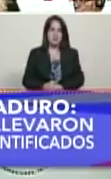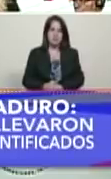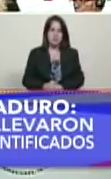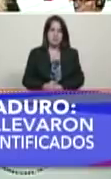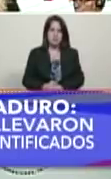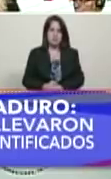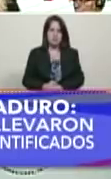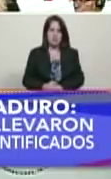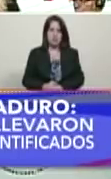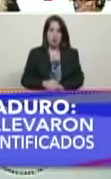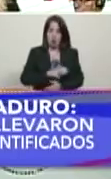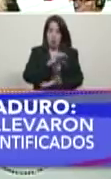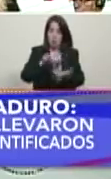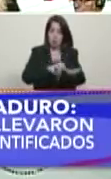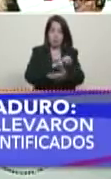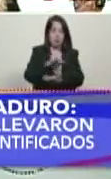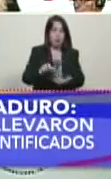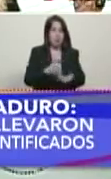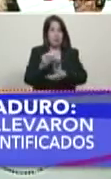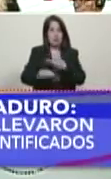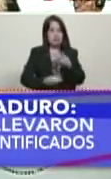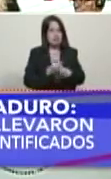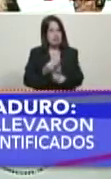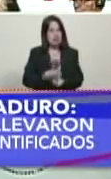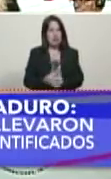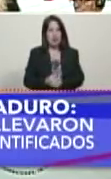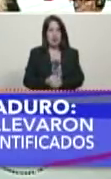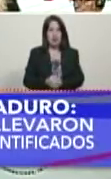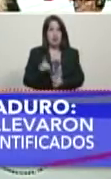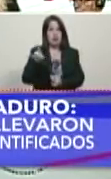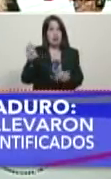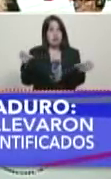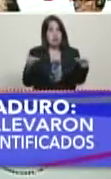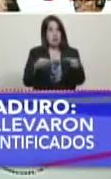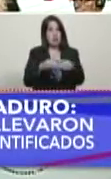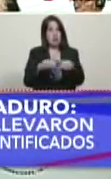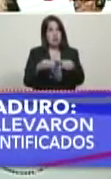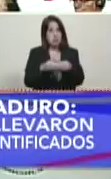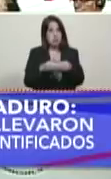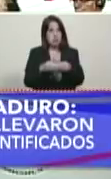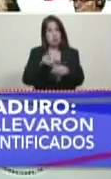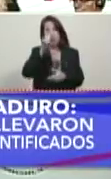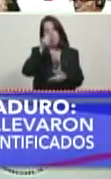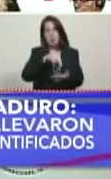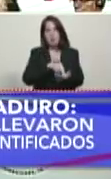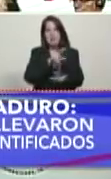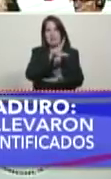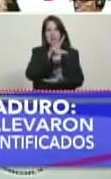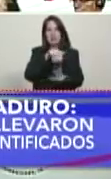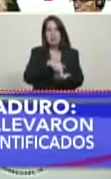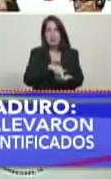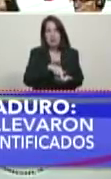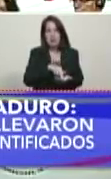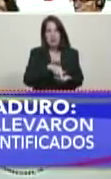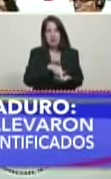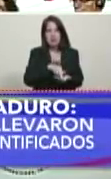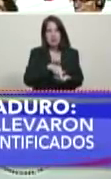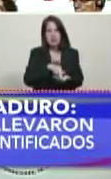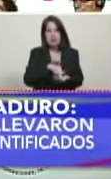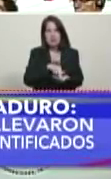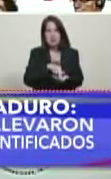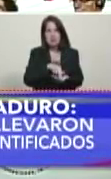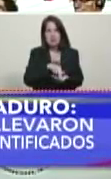disturbios en san cristóbal y con esta banda de dos mil tres mil delincuentes asaltar quemar